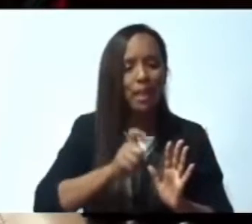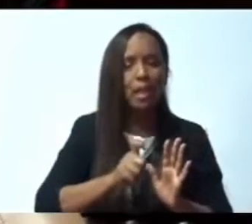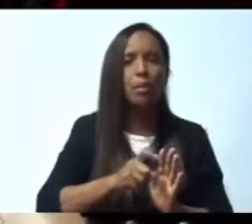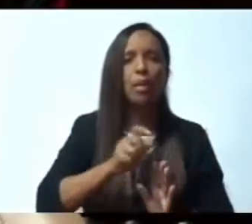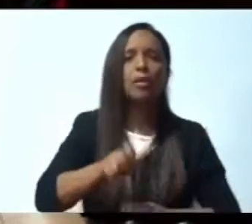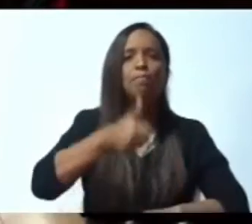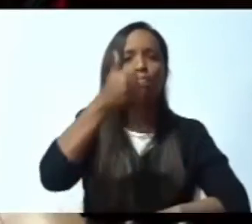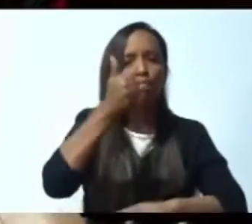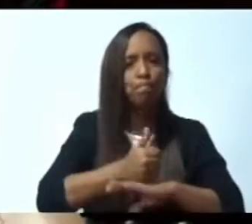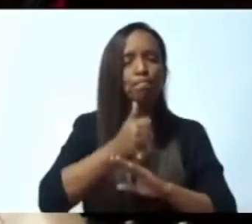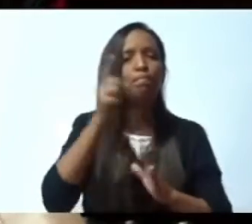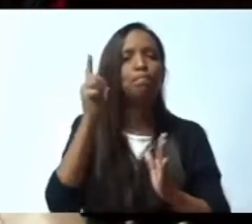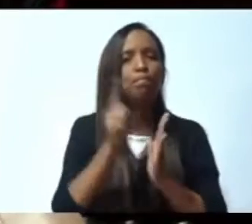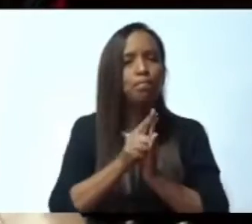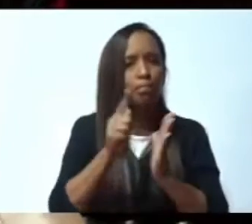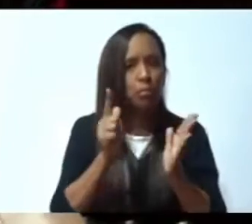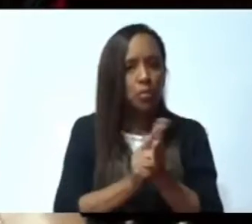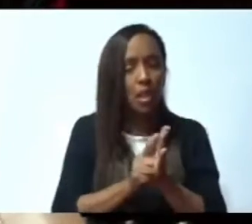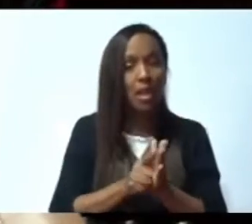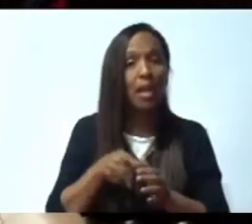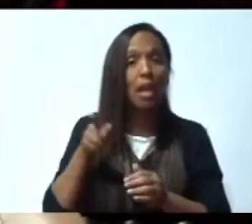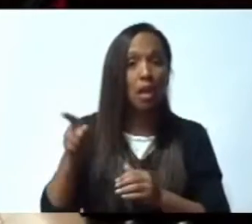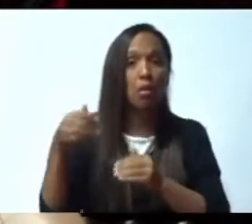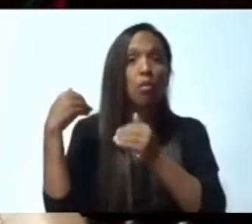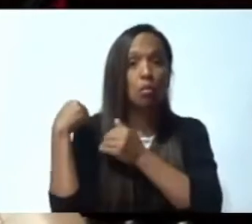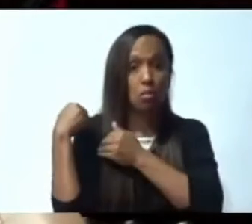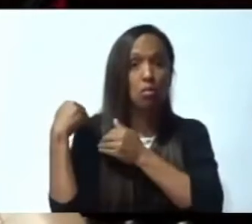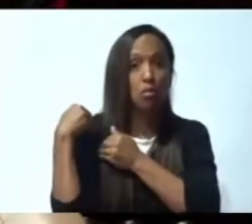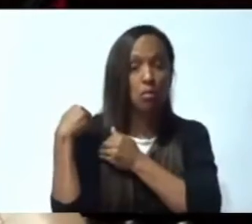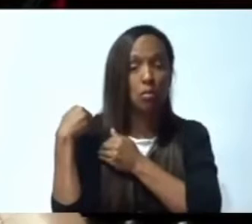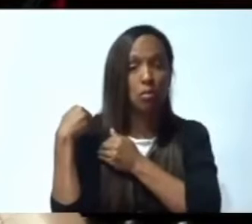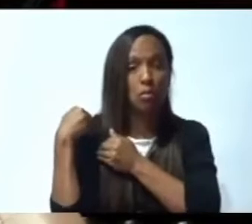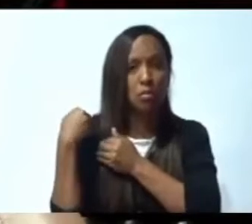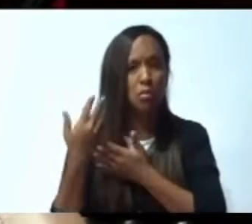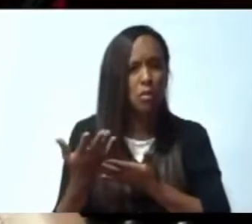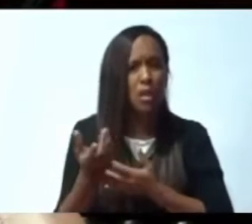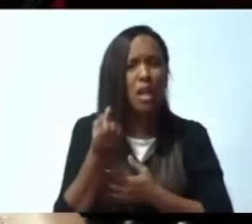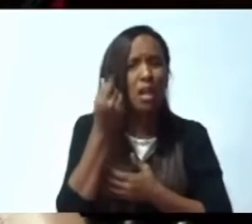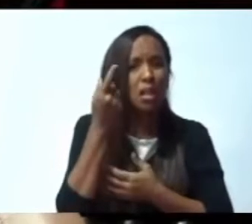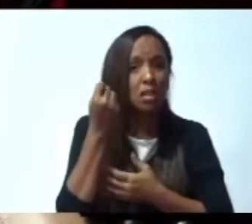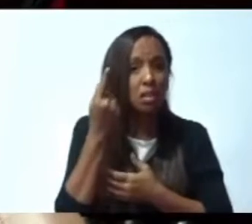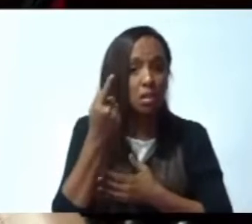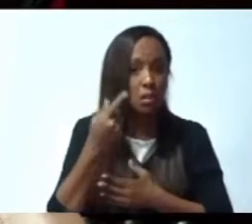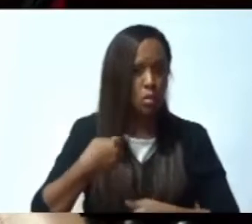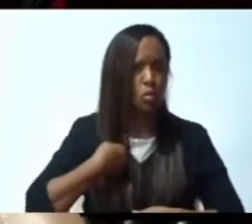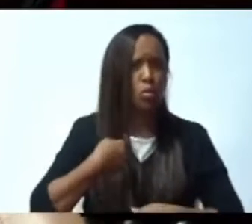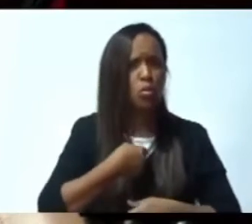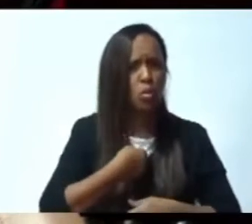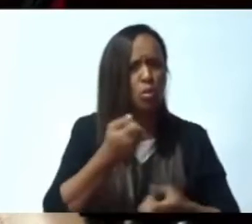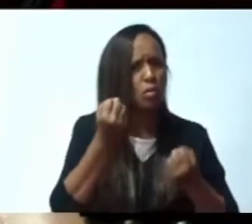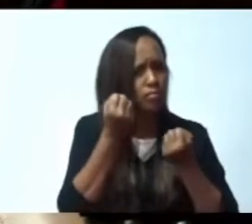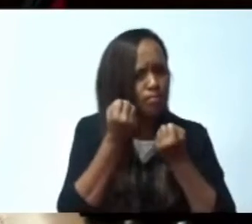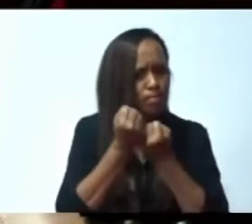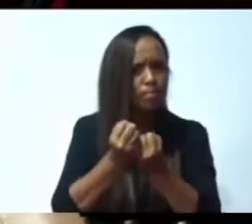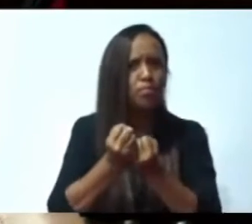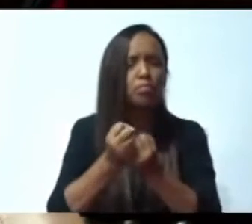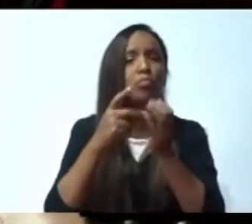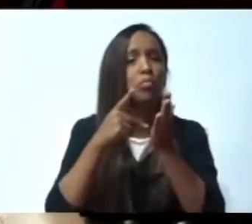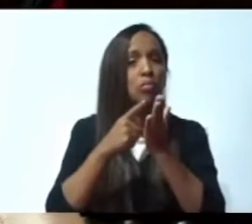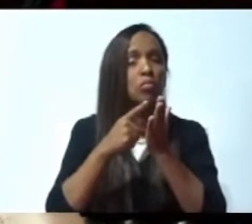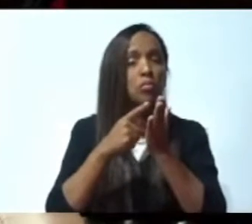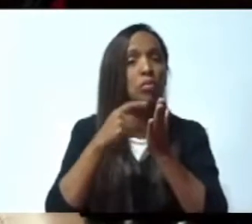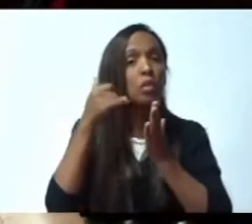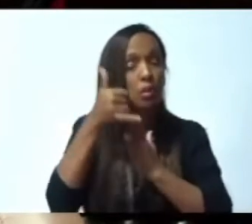necesaria. Qué bueno que los colegas han tenido la iniciativa de llenar ese vacío y esa regulación. Pero entendemos que tiene que